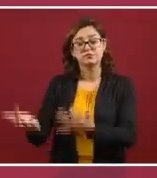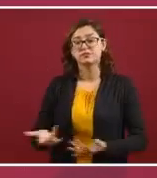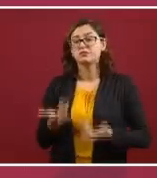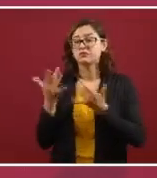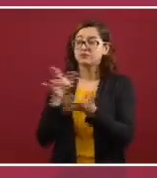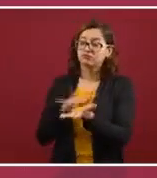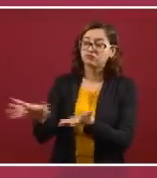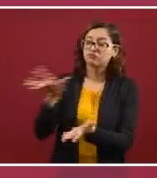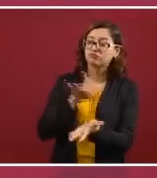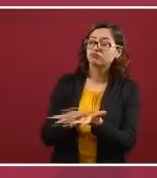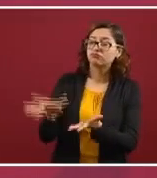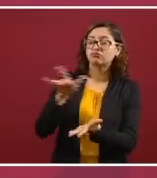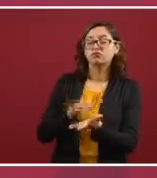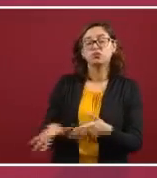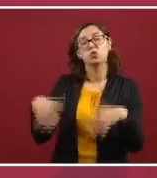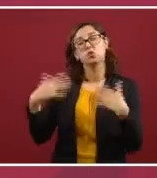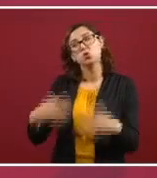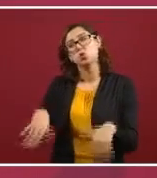a apoyar